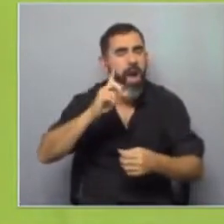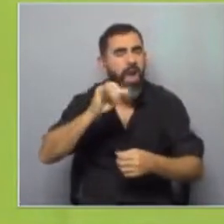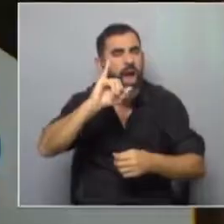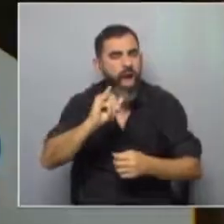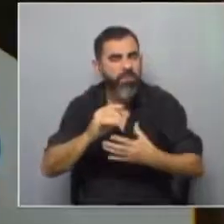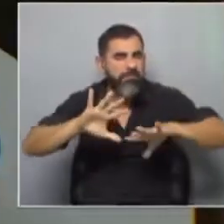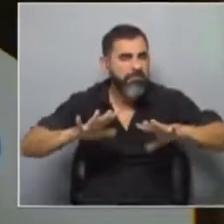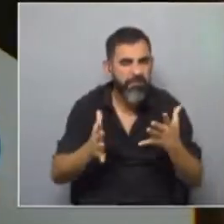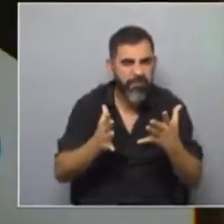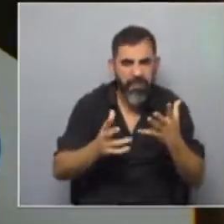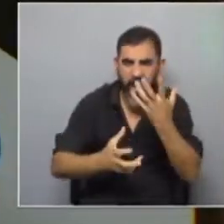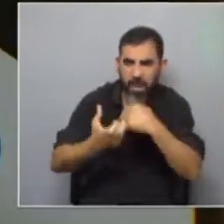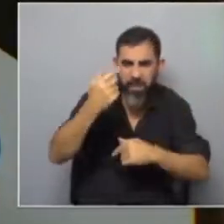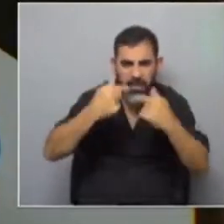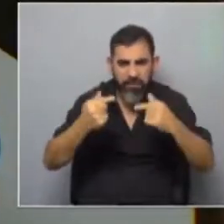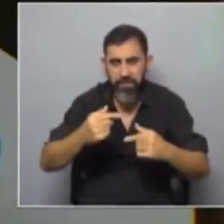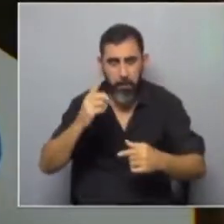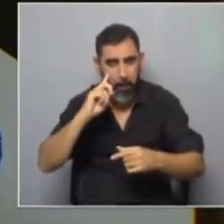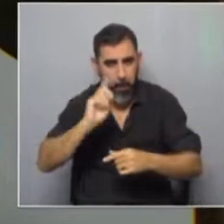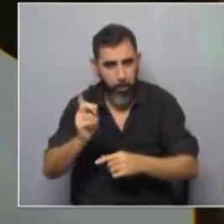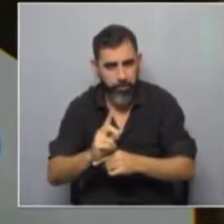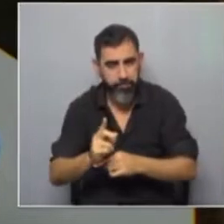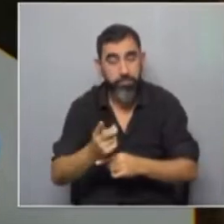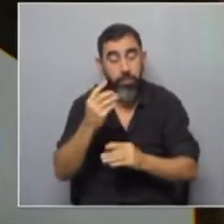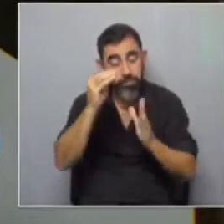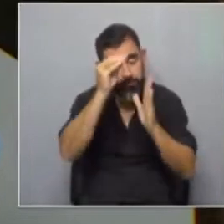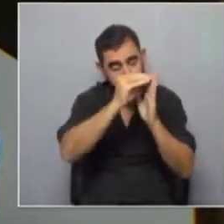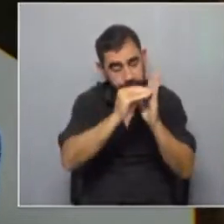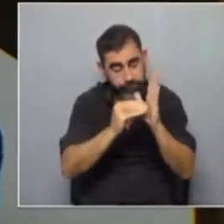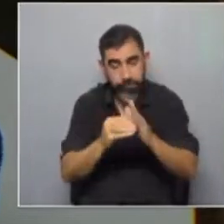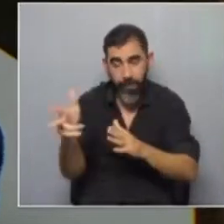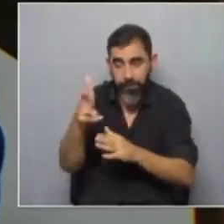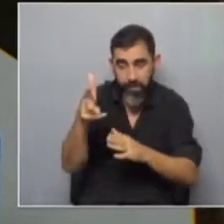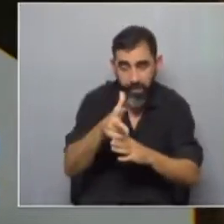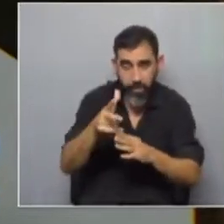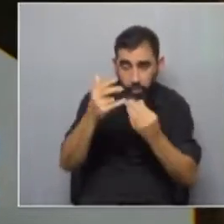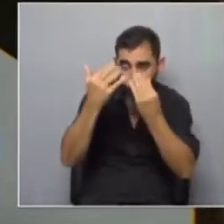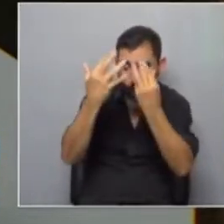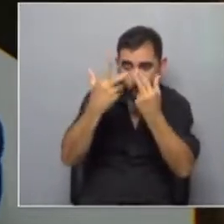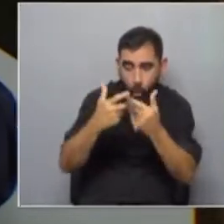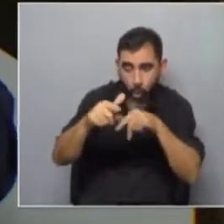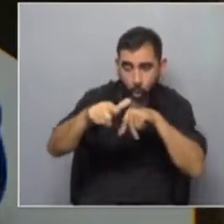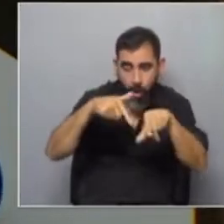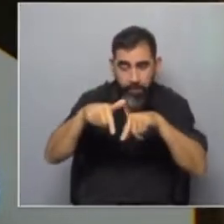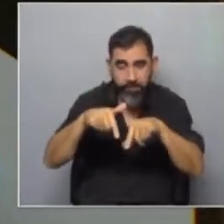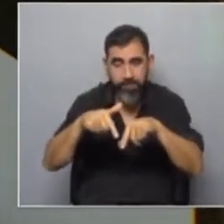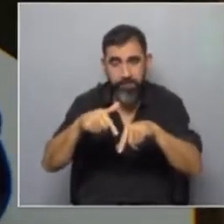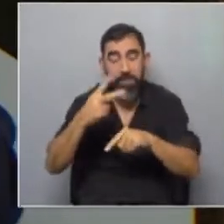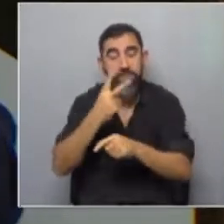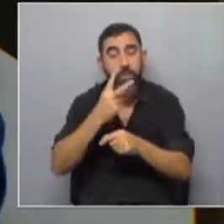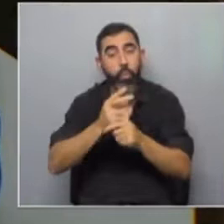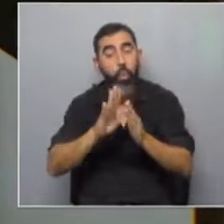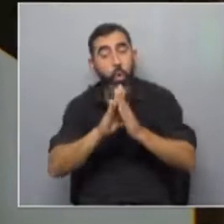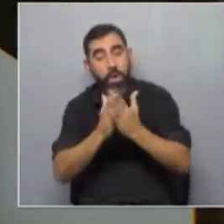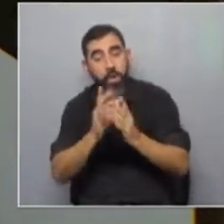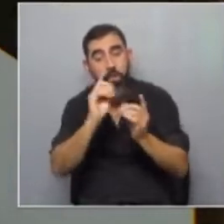y aún así no conoce los bichos que le aparecen enfrente a su propio celular a pocos metros, ¿no? Claro, pero redondeando, sí. Es muy común que le preguntas a